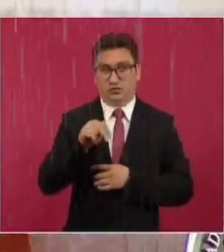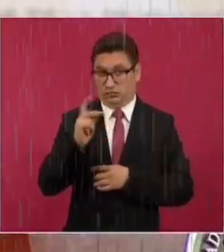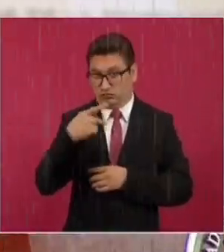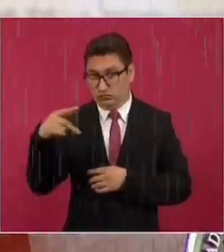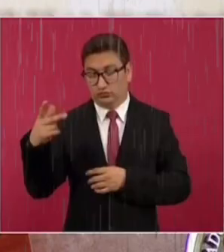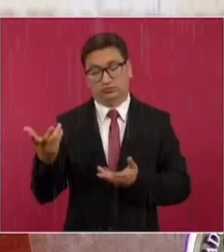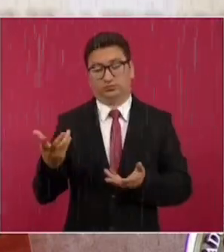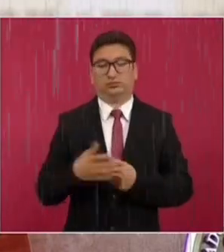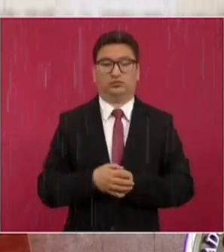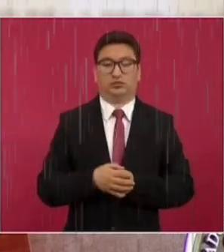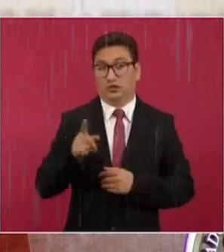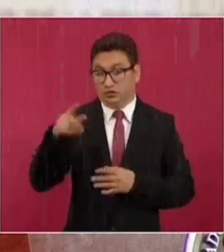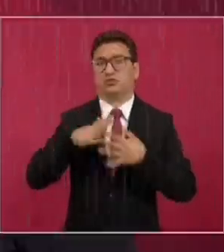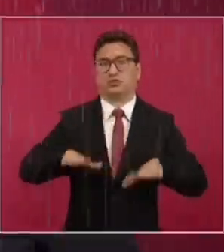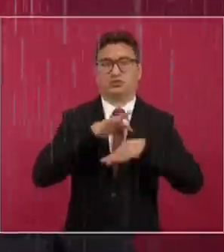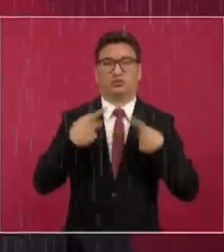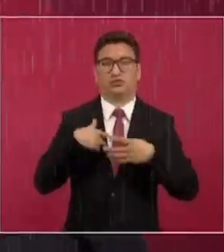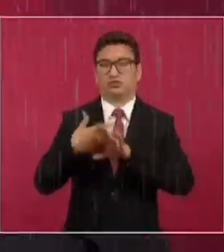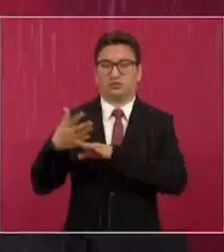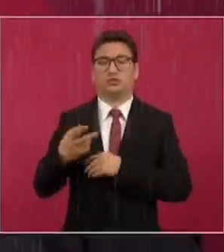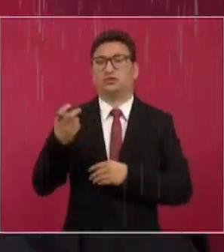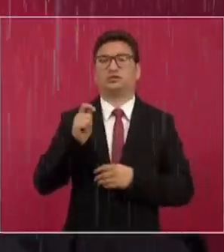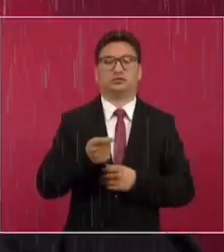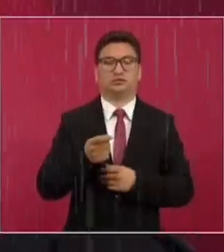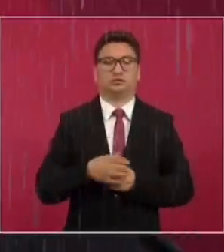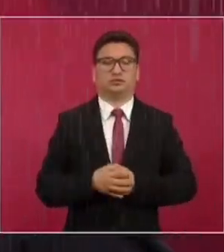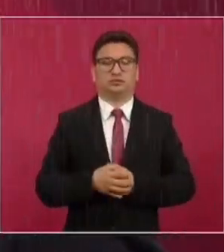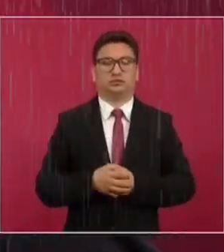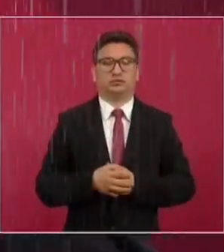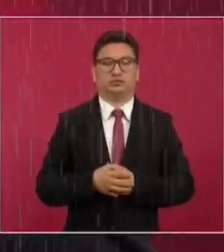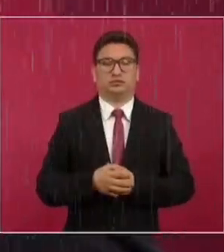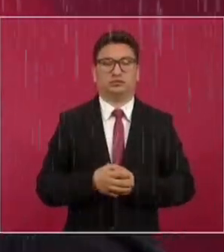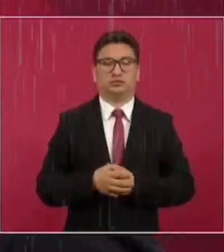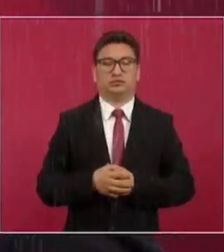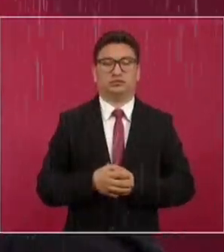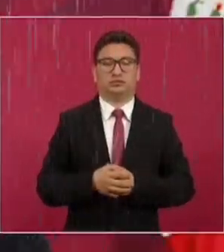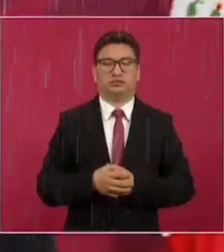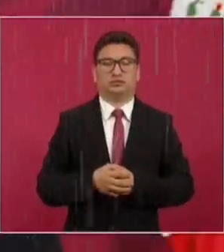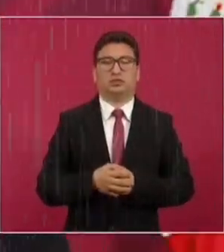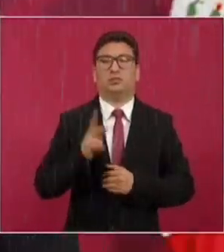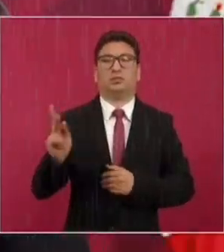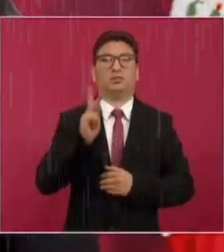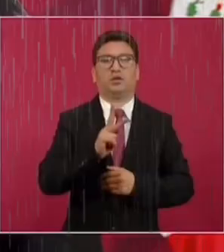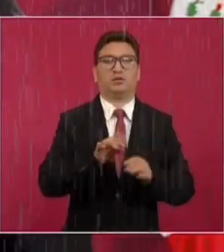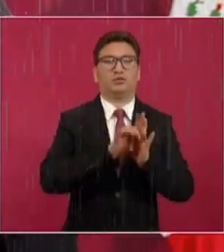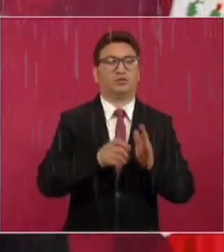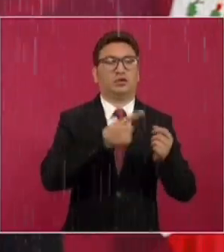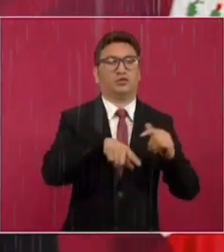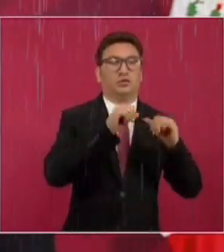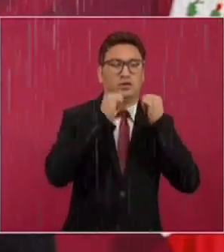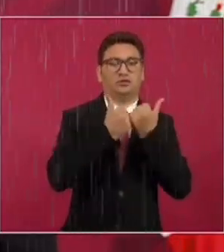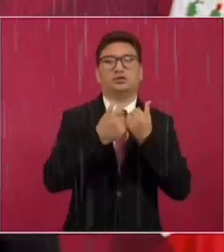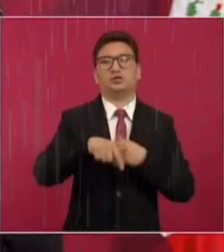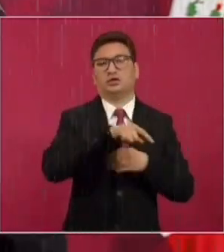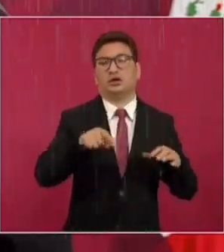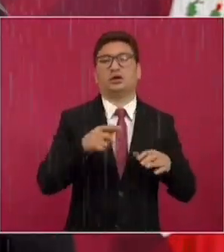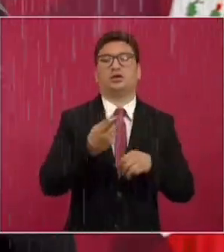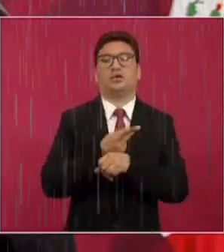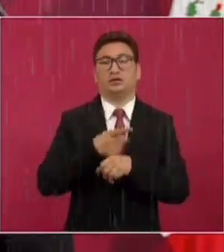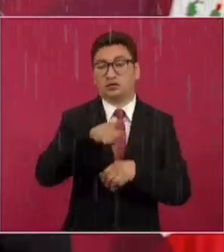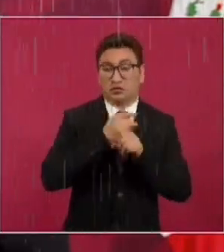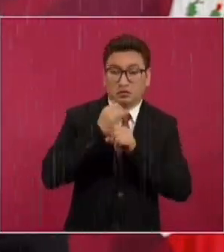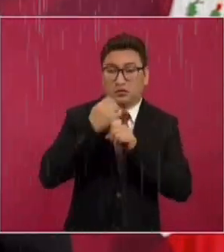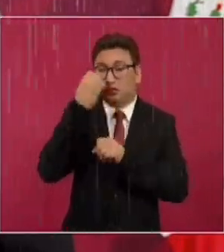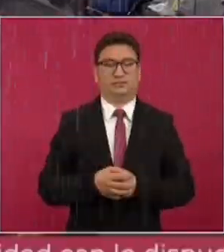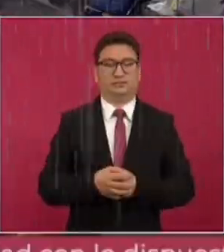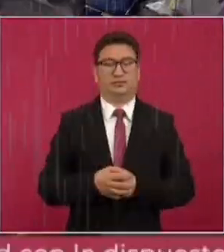periodismo comprometido, como algunos sectores, ¿no?, de la llamada sociedad civil, que se la pasaban haciendo